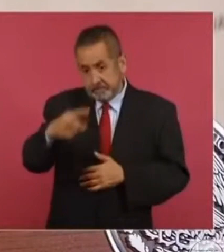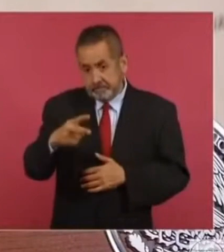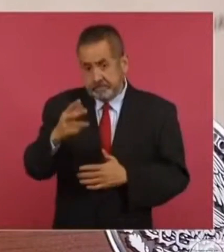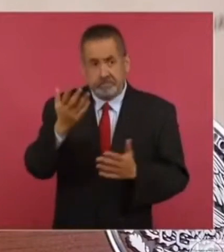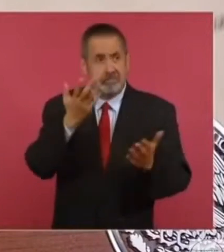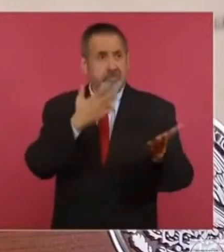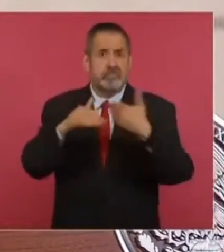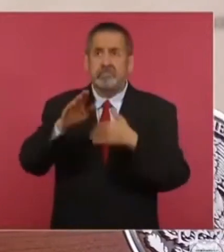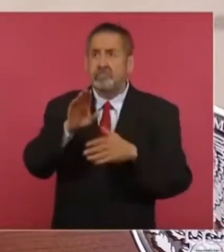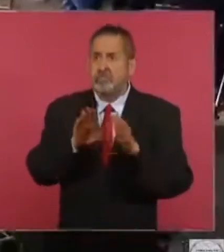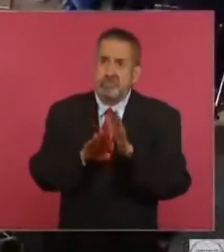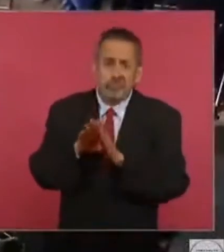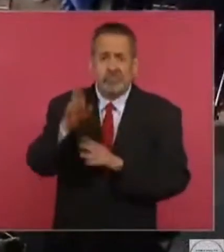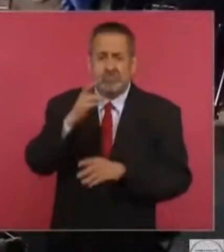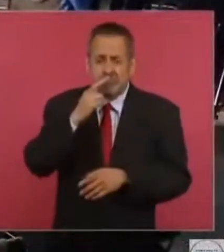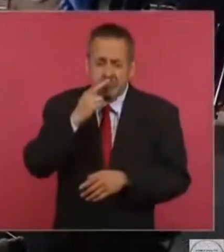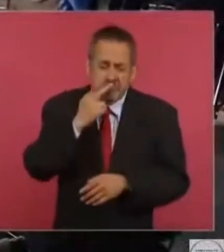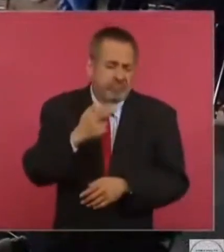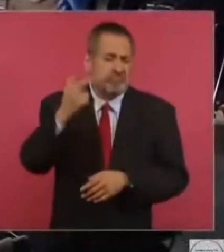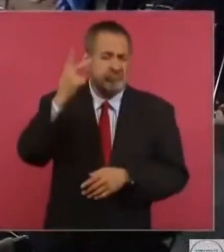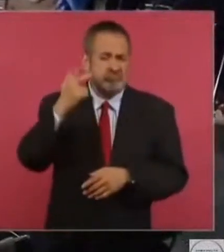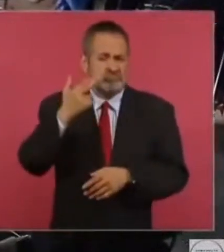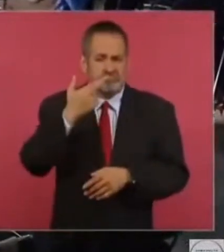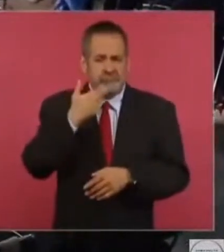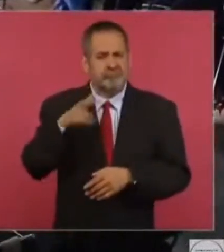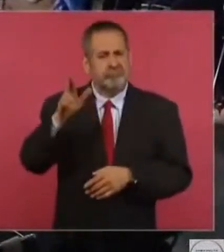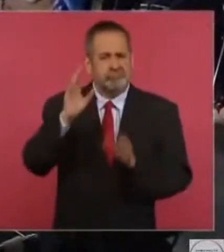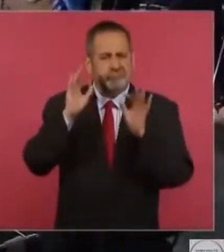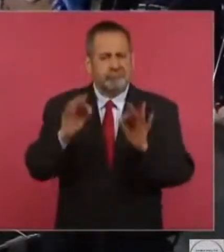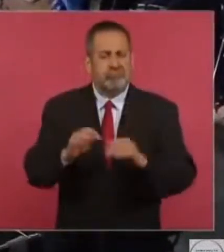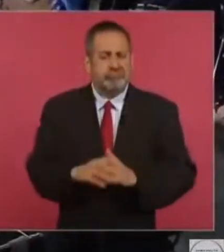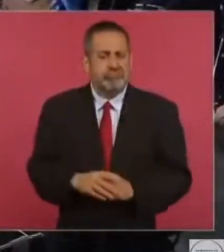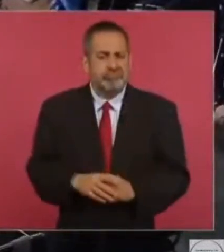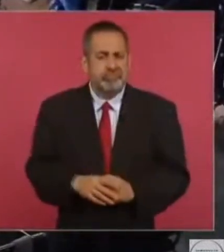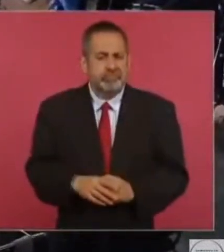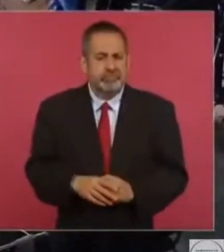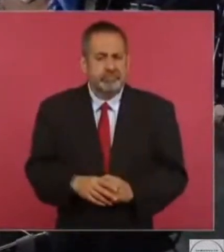hacia adelante, mejor. O sea, le va